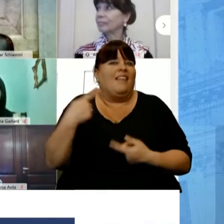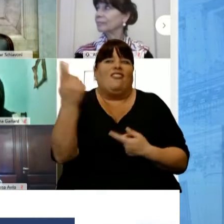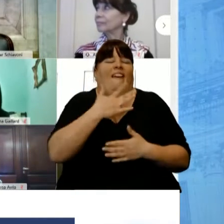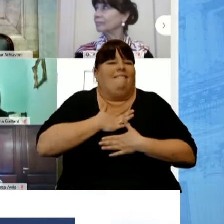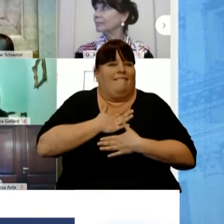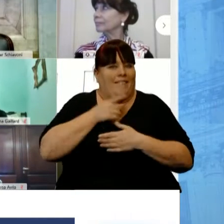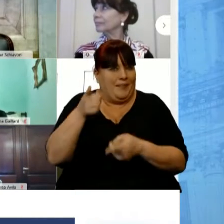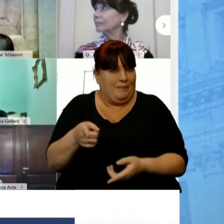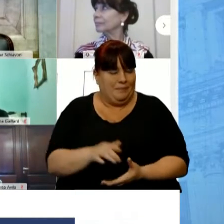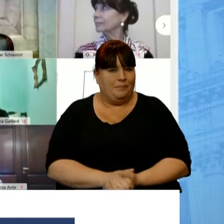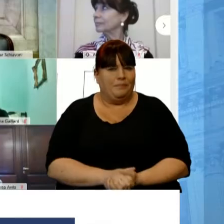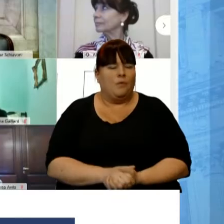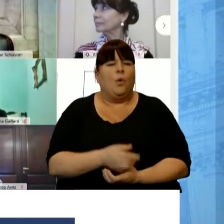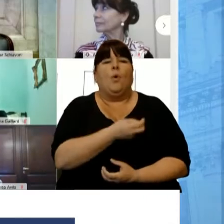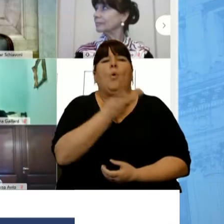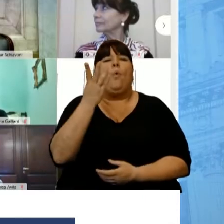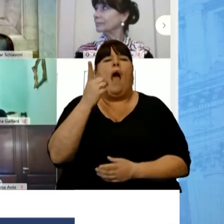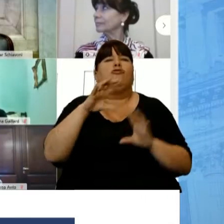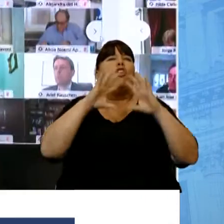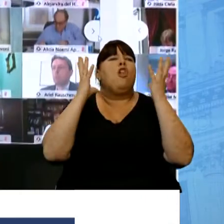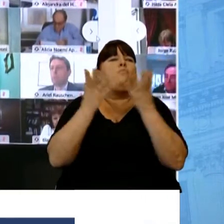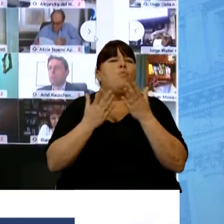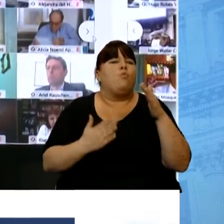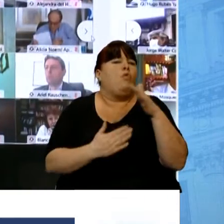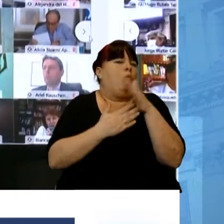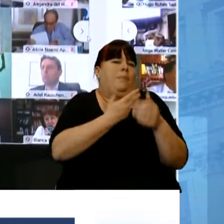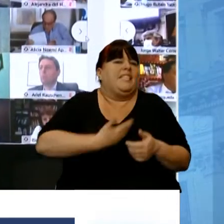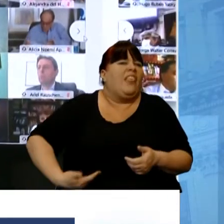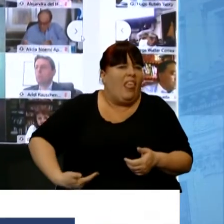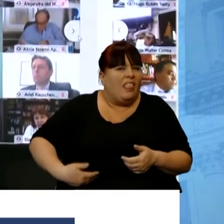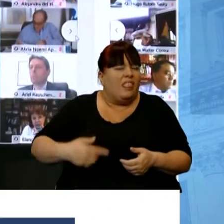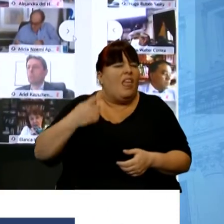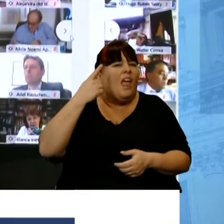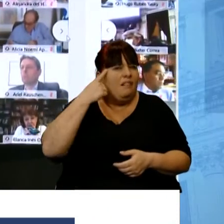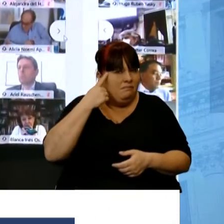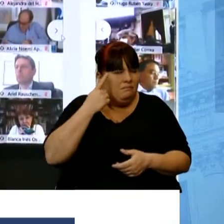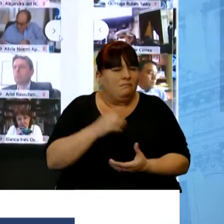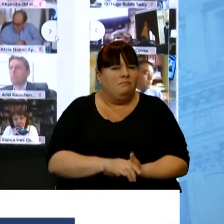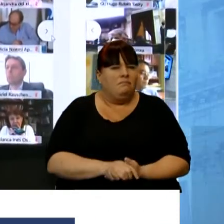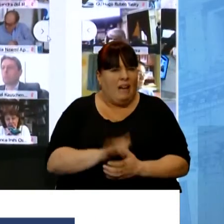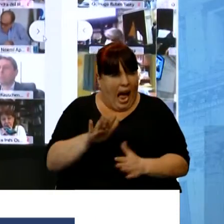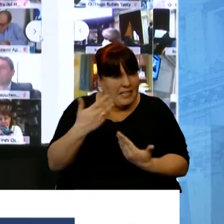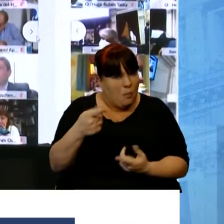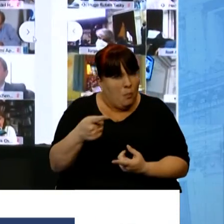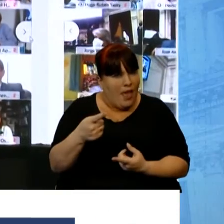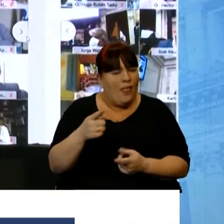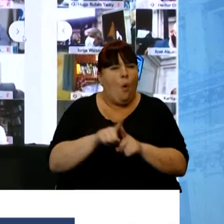Kirchner. ¿Cuántos líderes en el mundo se puede hacer